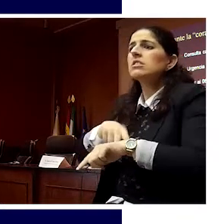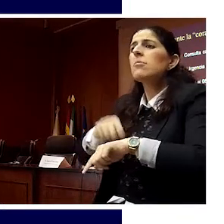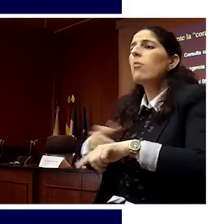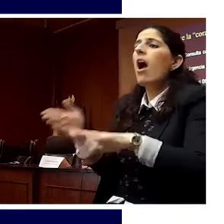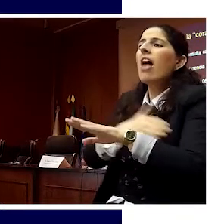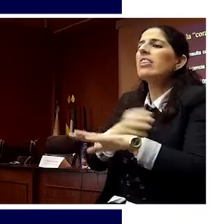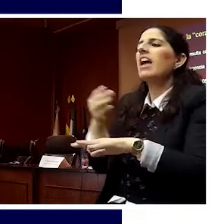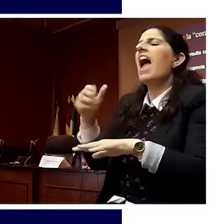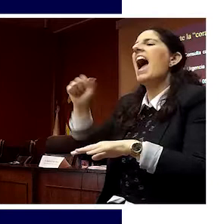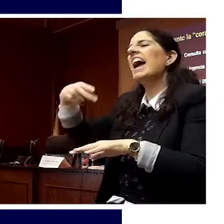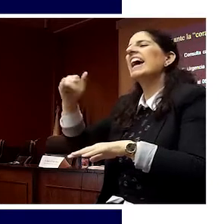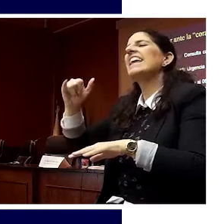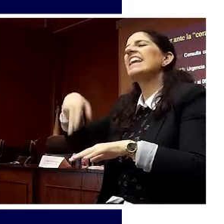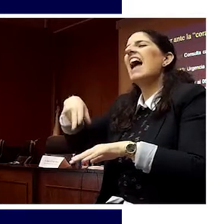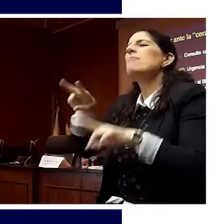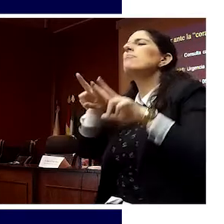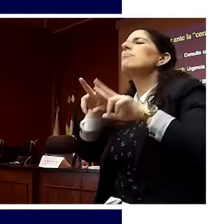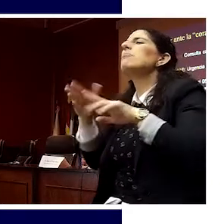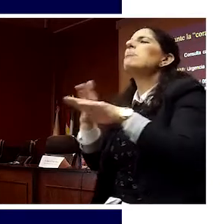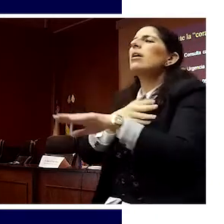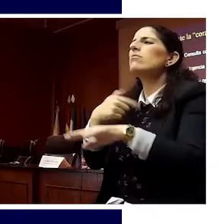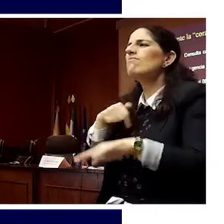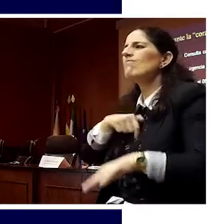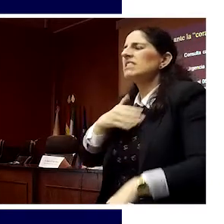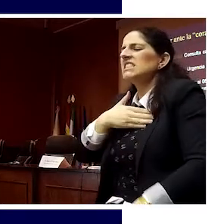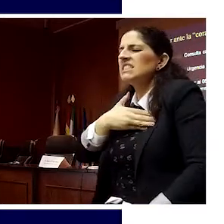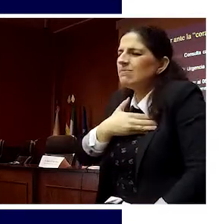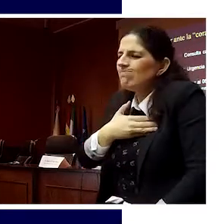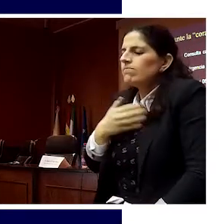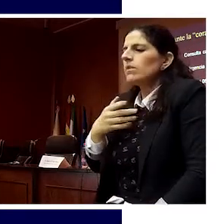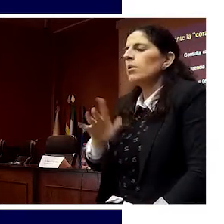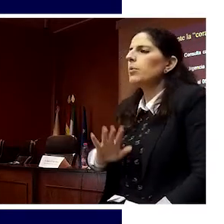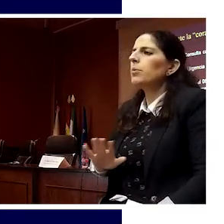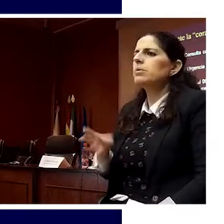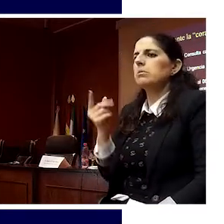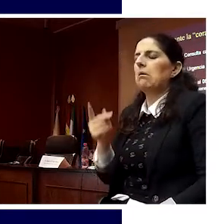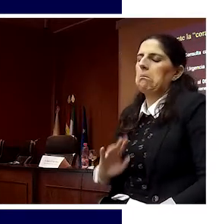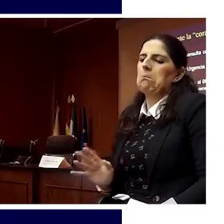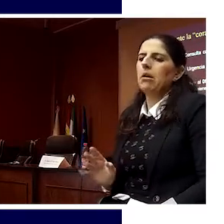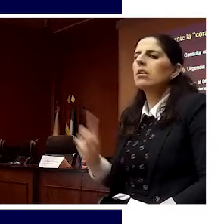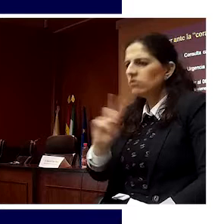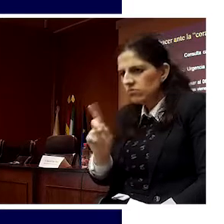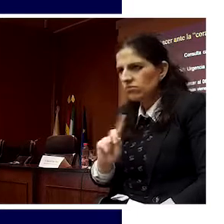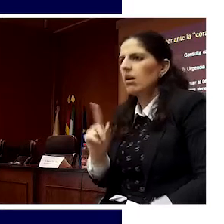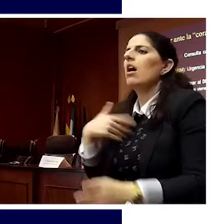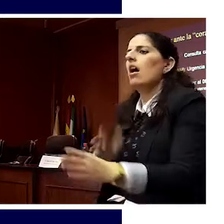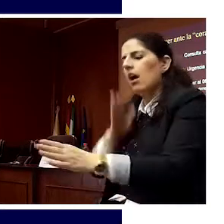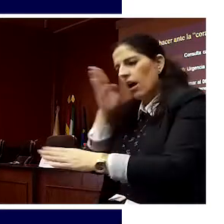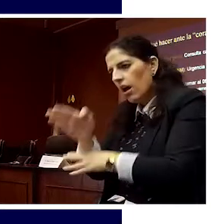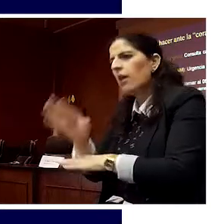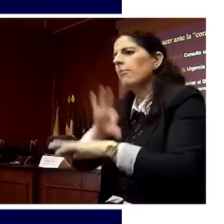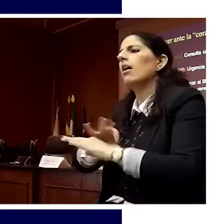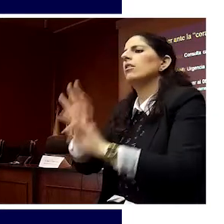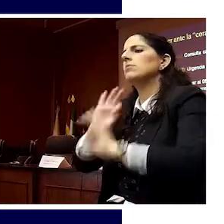de angina, en la que nosotros, ante la duda, debemos de consultar con un cardiólogo que nos